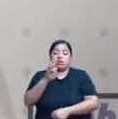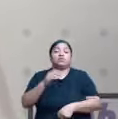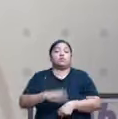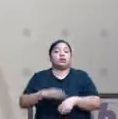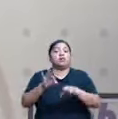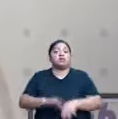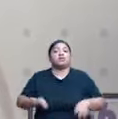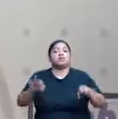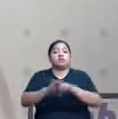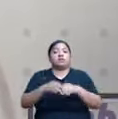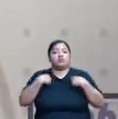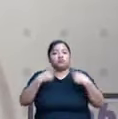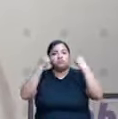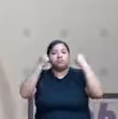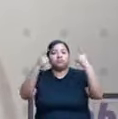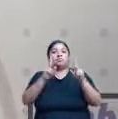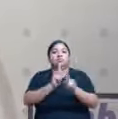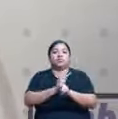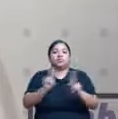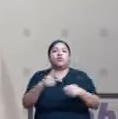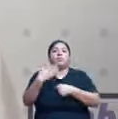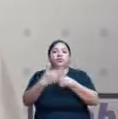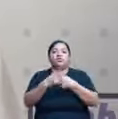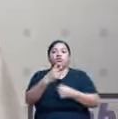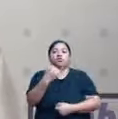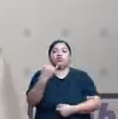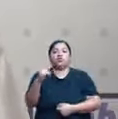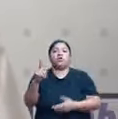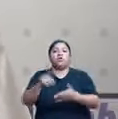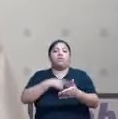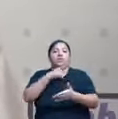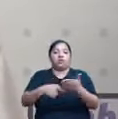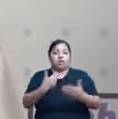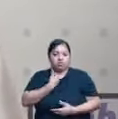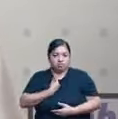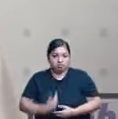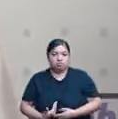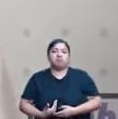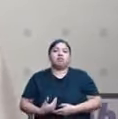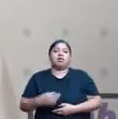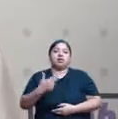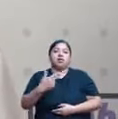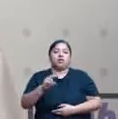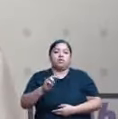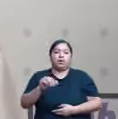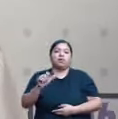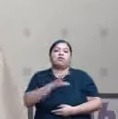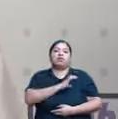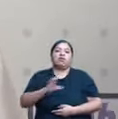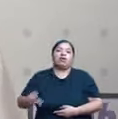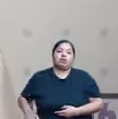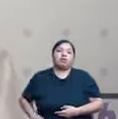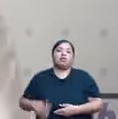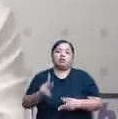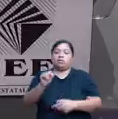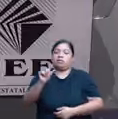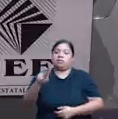fundamental, admiro a todos, pero les digo que este 2 de junio voten por su amigo Humberto Pacheco Mirarrío, candidato del Partido Acción